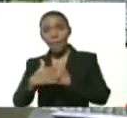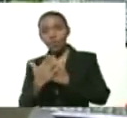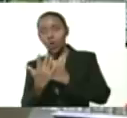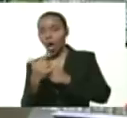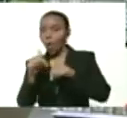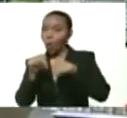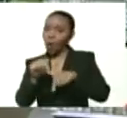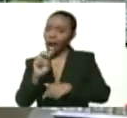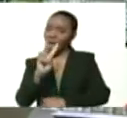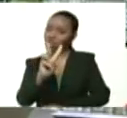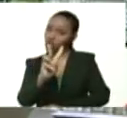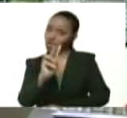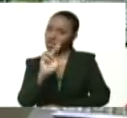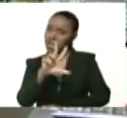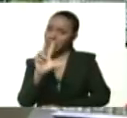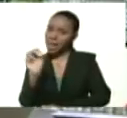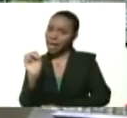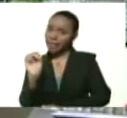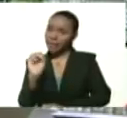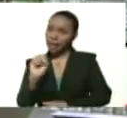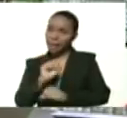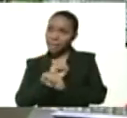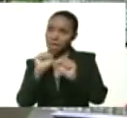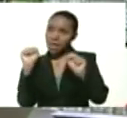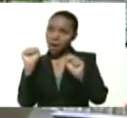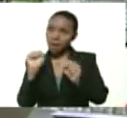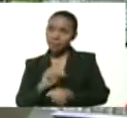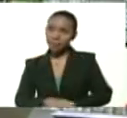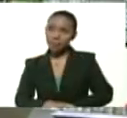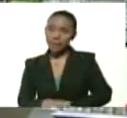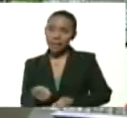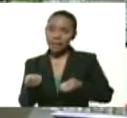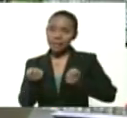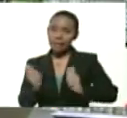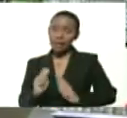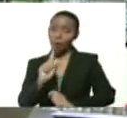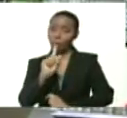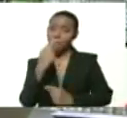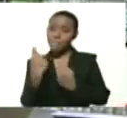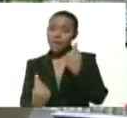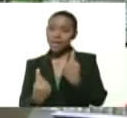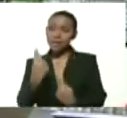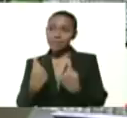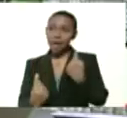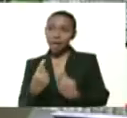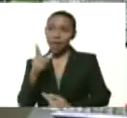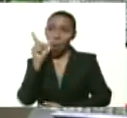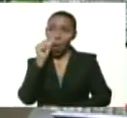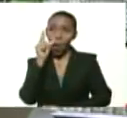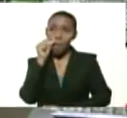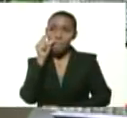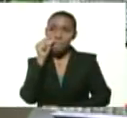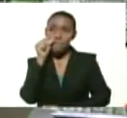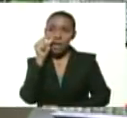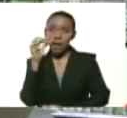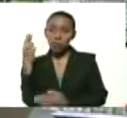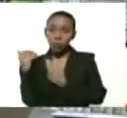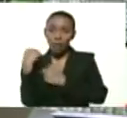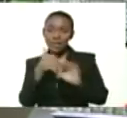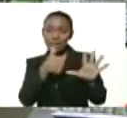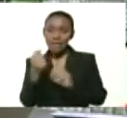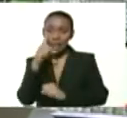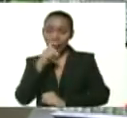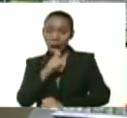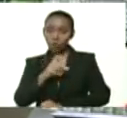hoy a las 2:30 de la mañana. Se trata de un paciente masculino de 60 años de